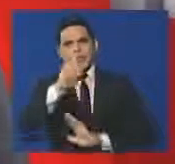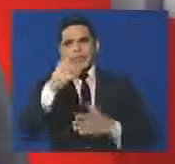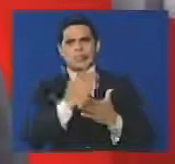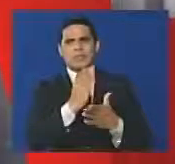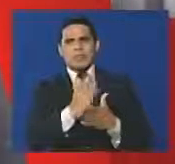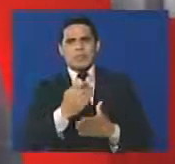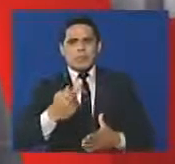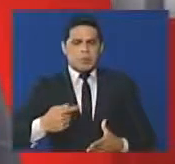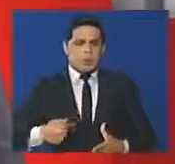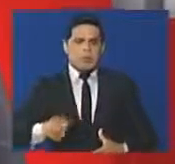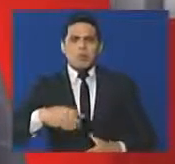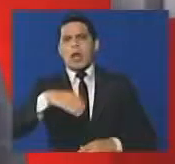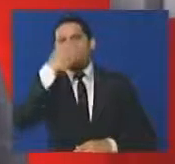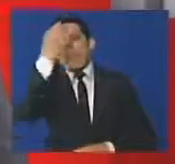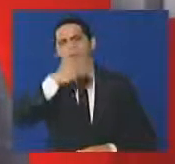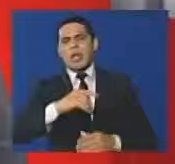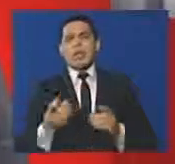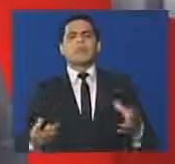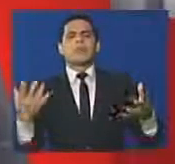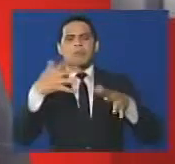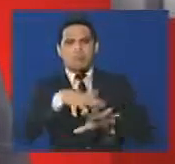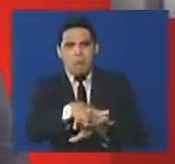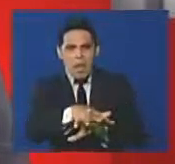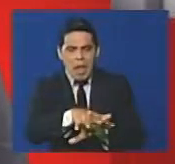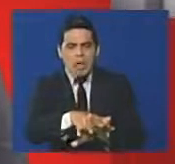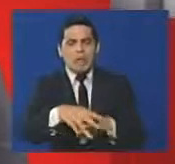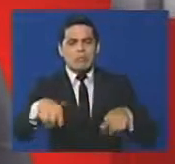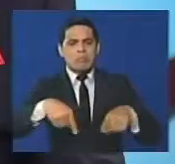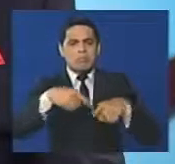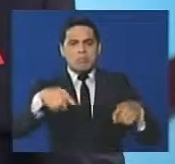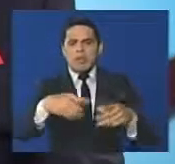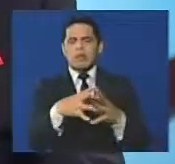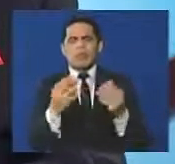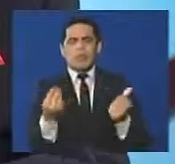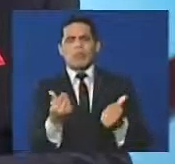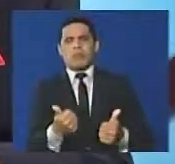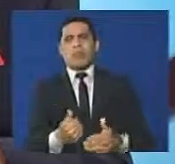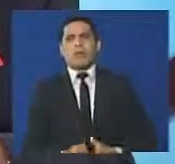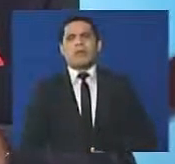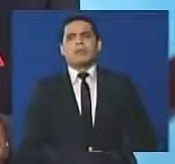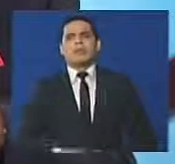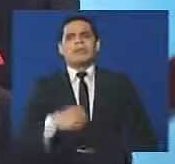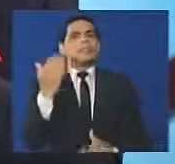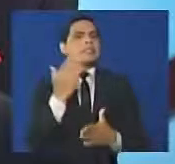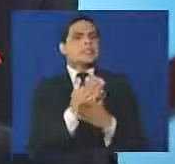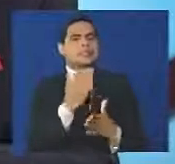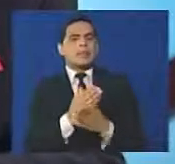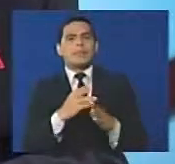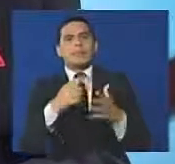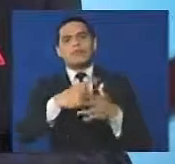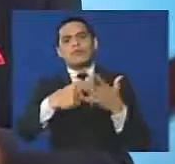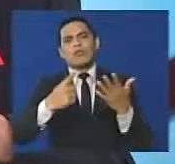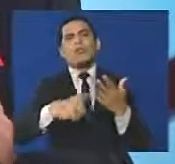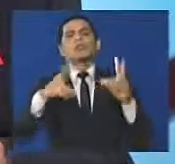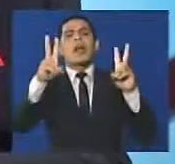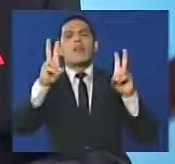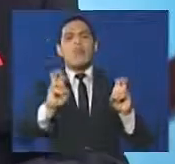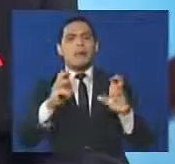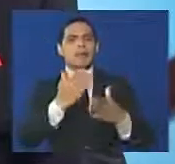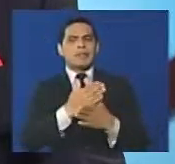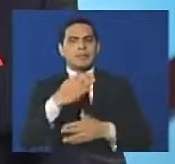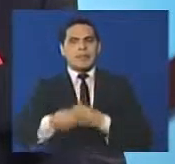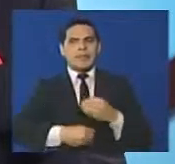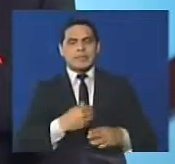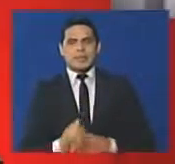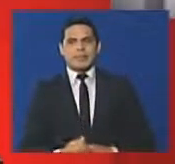entrar en un género, salir de él, hacer fusiones. No hay ninguno. Al contrario, son siempre cosas nuevas. Se adquiere cosas nuevas.